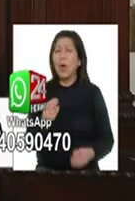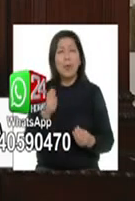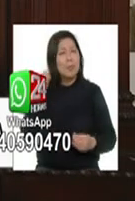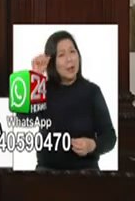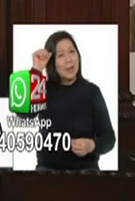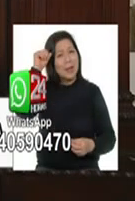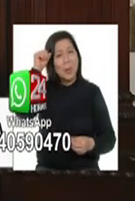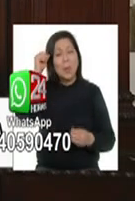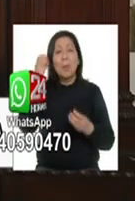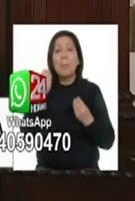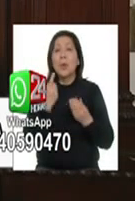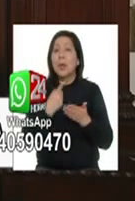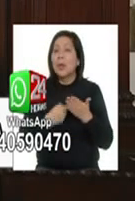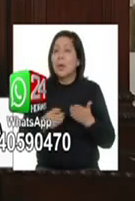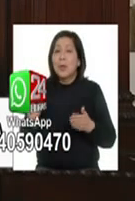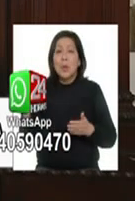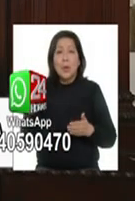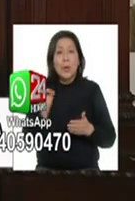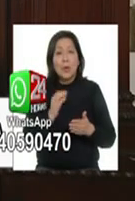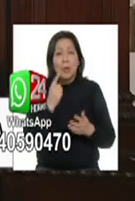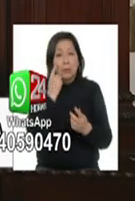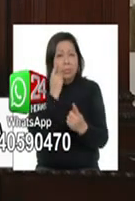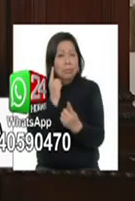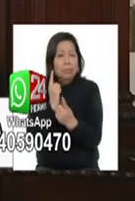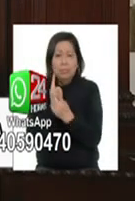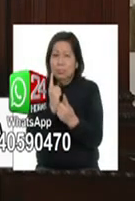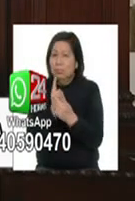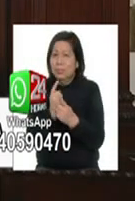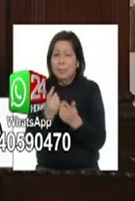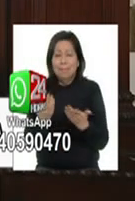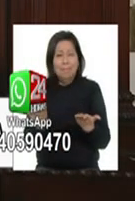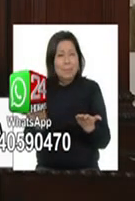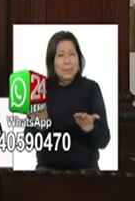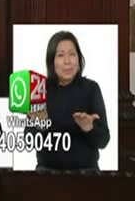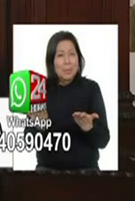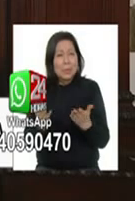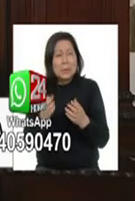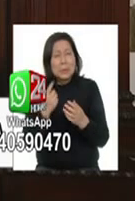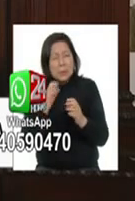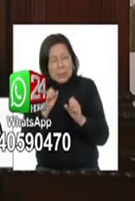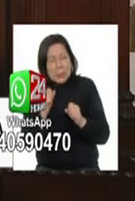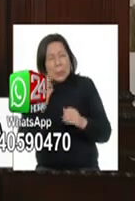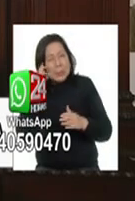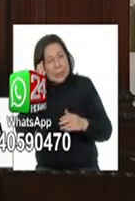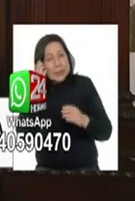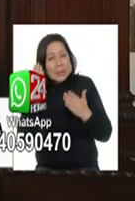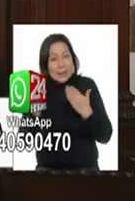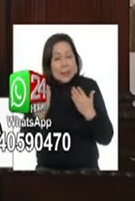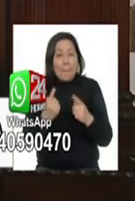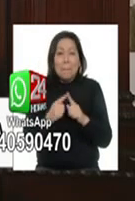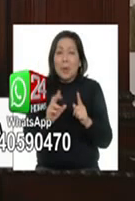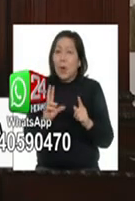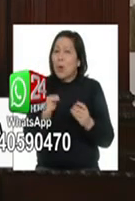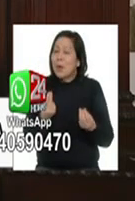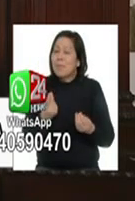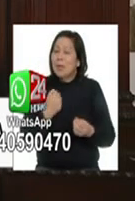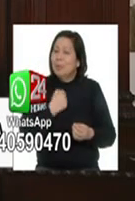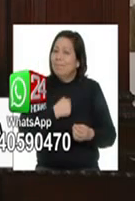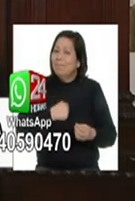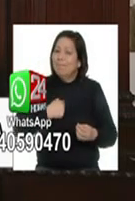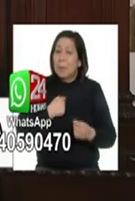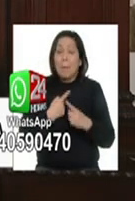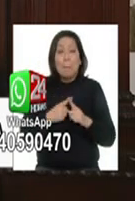recuerdo porque nunca conocí esos pudiera haber sido ni como lamentó